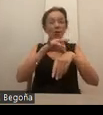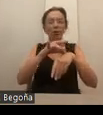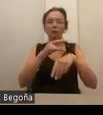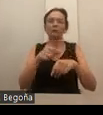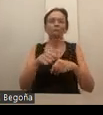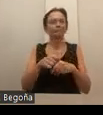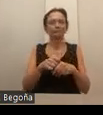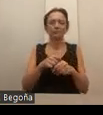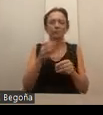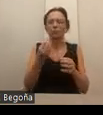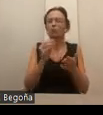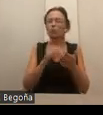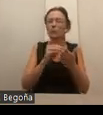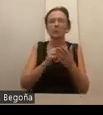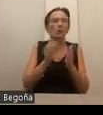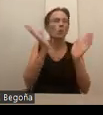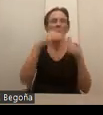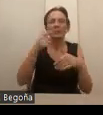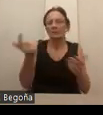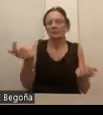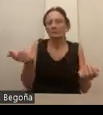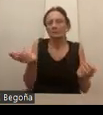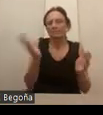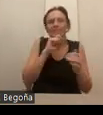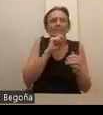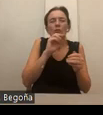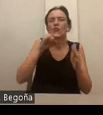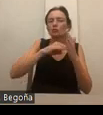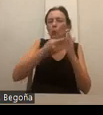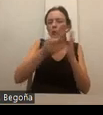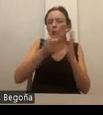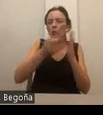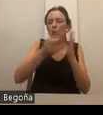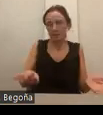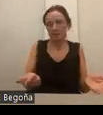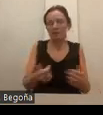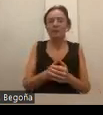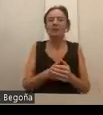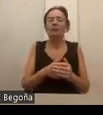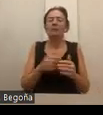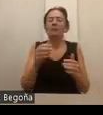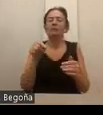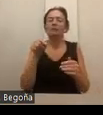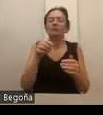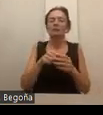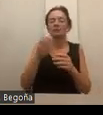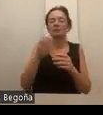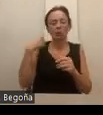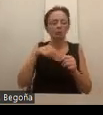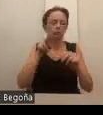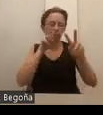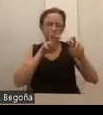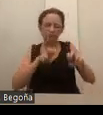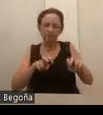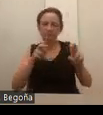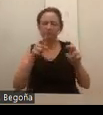respuesta, que no sea los analgésicos, y la verdad es que solucionamos muy poquita cosa. Y además, revisando un poco